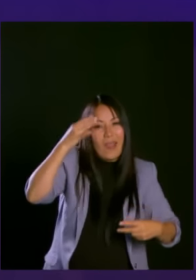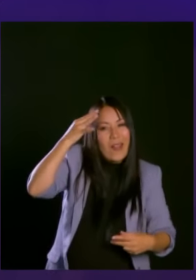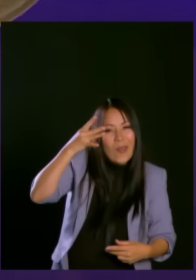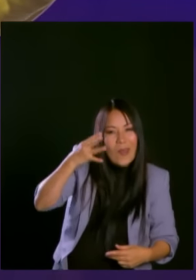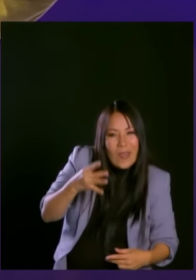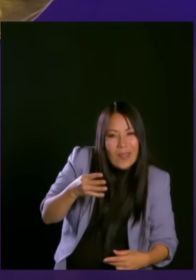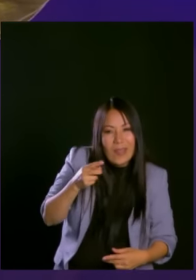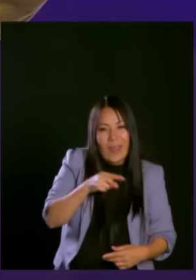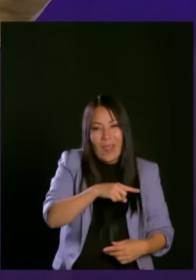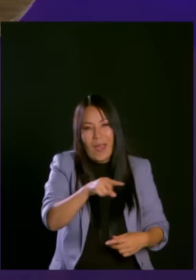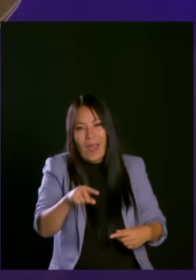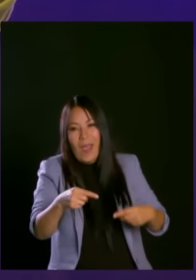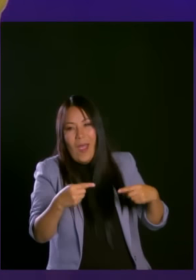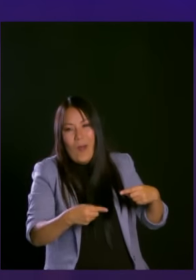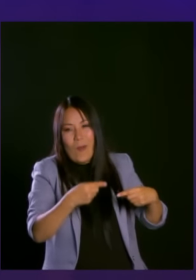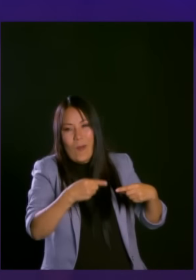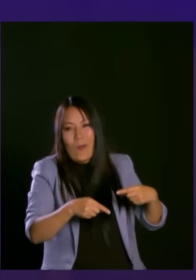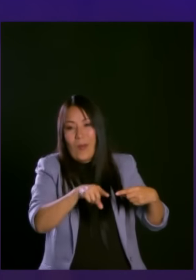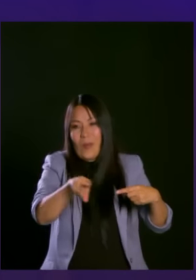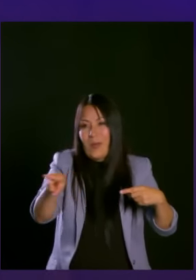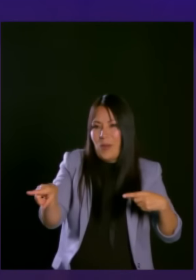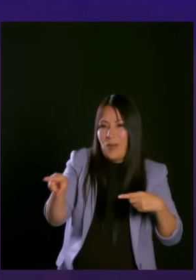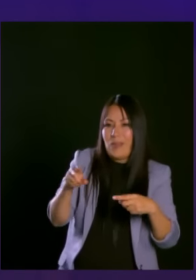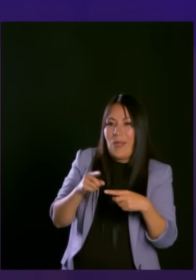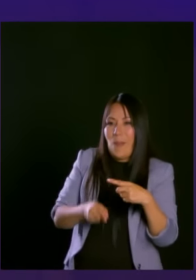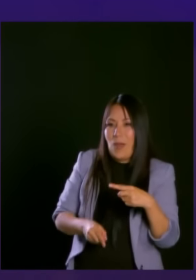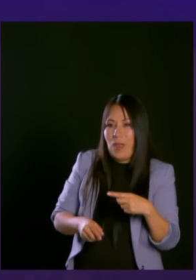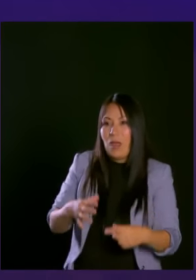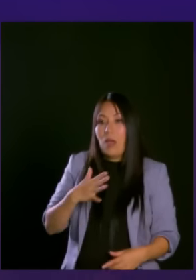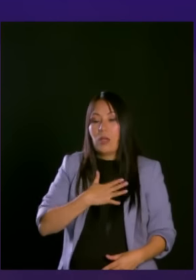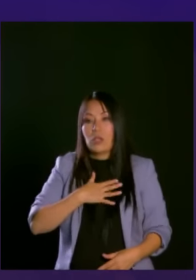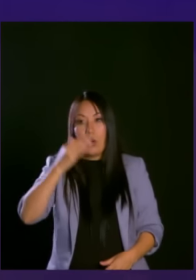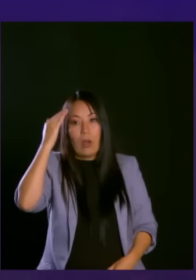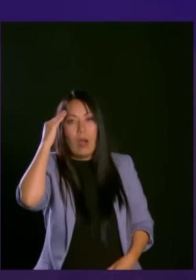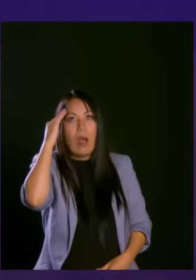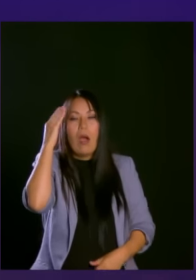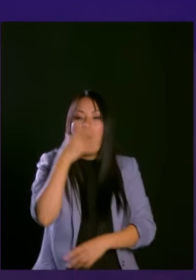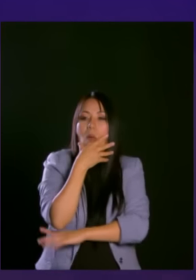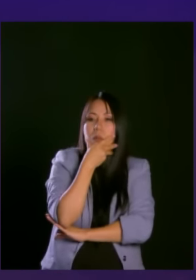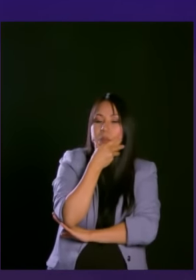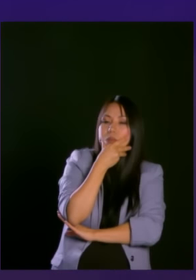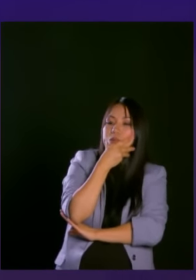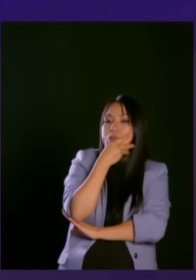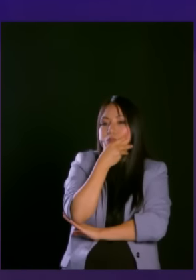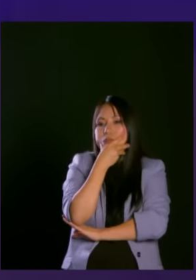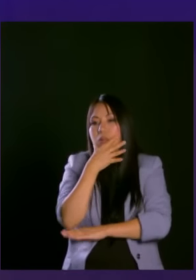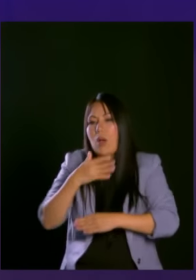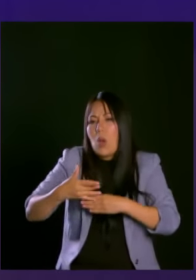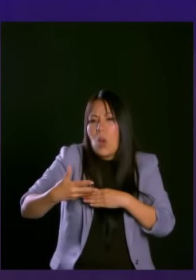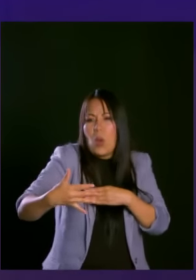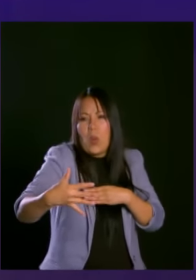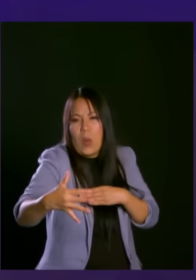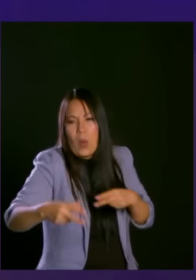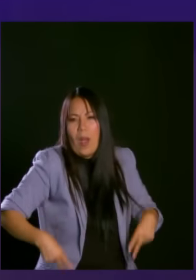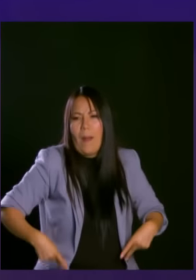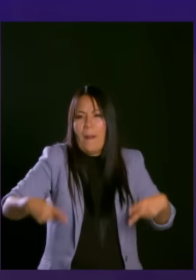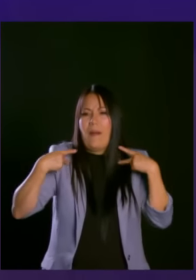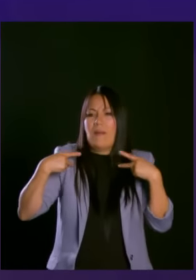enemigos que voy a tener, porque dice que nadie, pero que nadie me podrá hacer